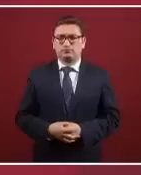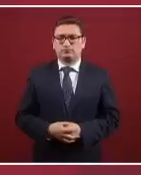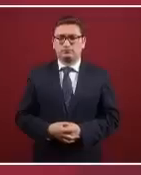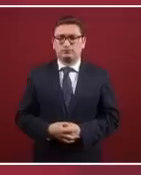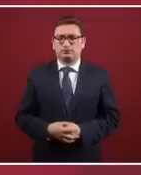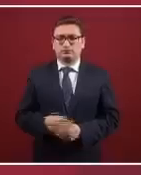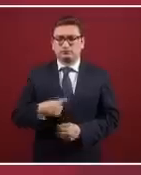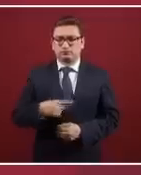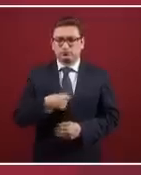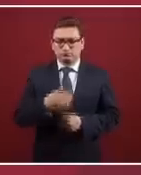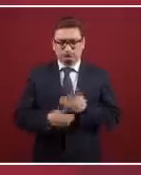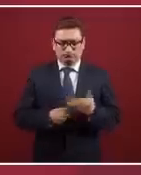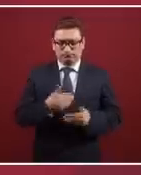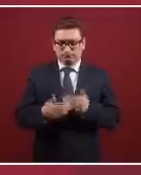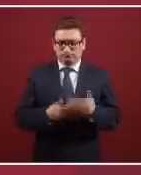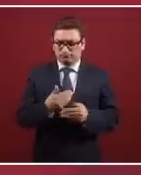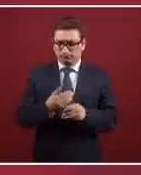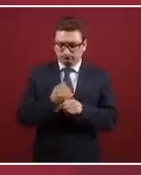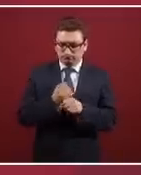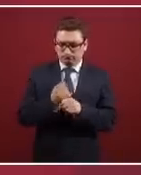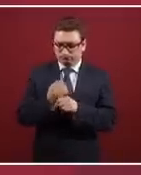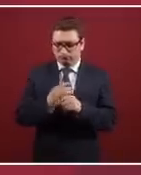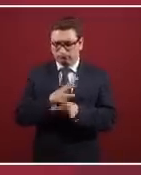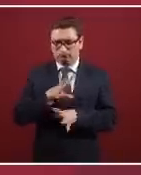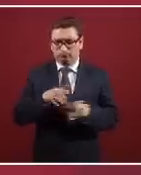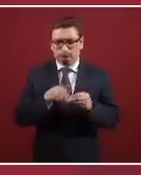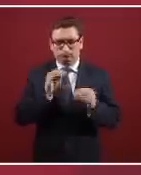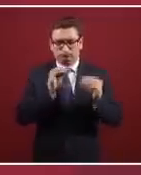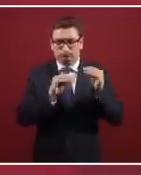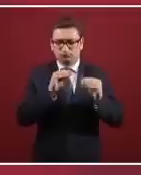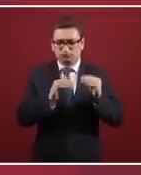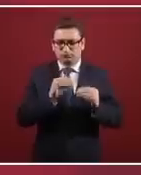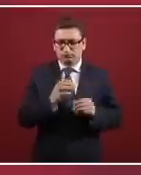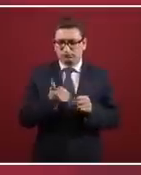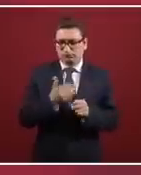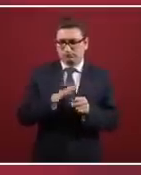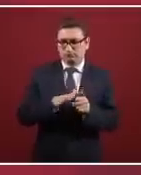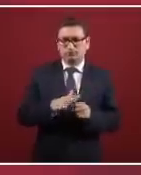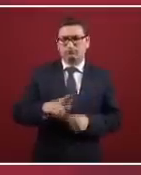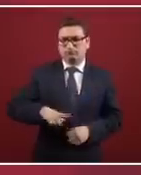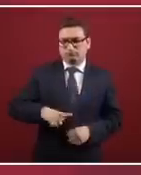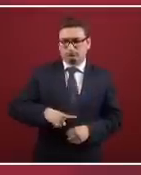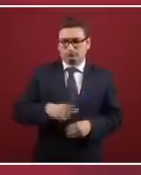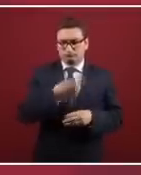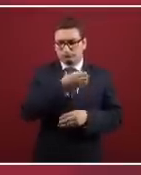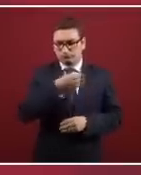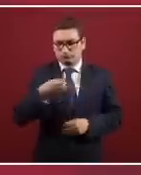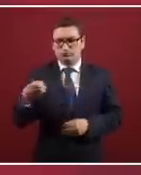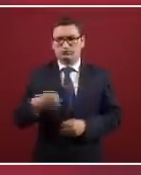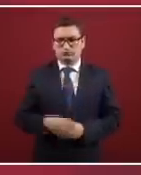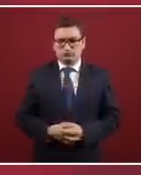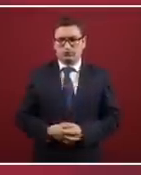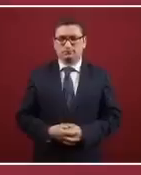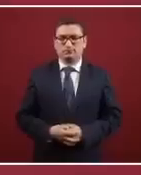terminado todo el proceso de ajuste en la estructura administrativa, vamos a informar